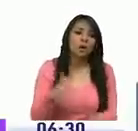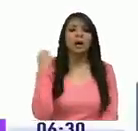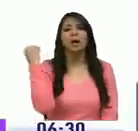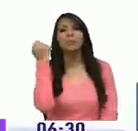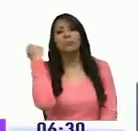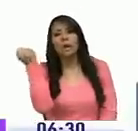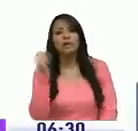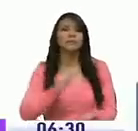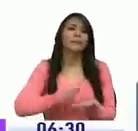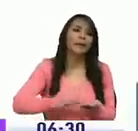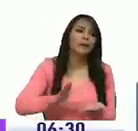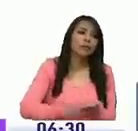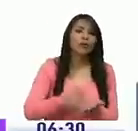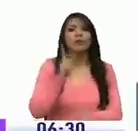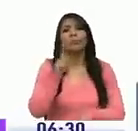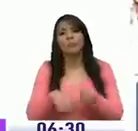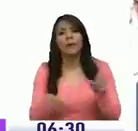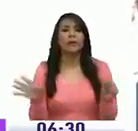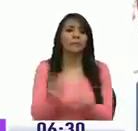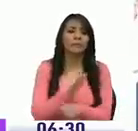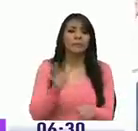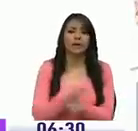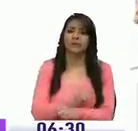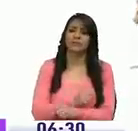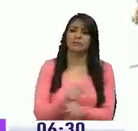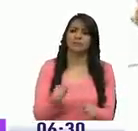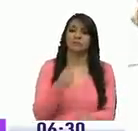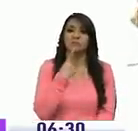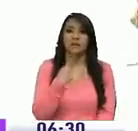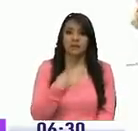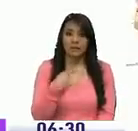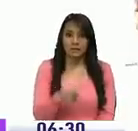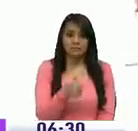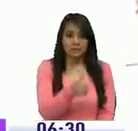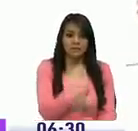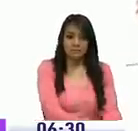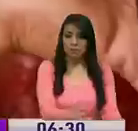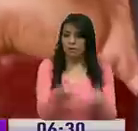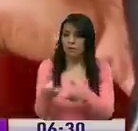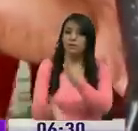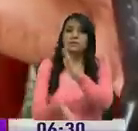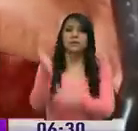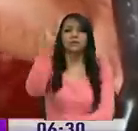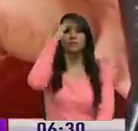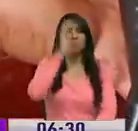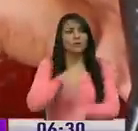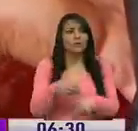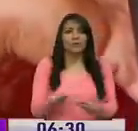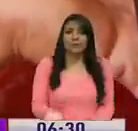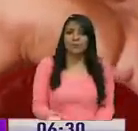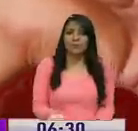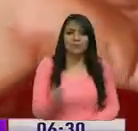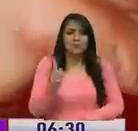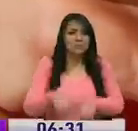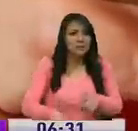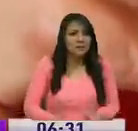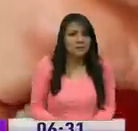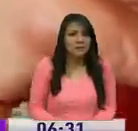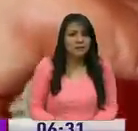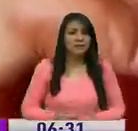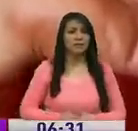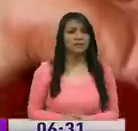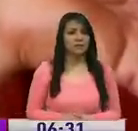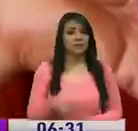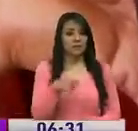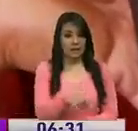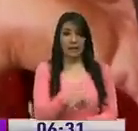no no estaban todas ocupadas y no había nadie hasta me dijeron que sáquenlo en ustedes y llévelo en un particular Pero cómo vamos a hacer eso también y hasta ese momento él